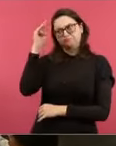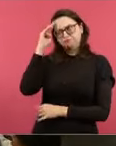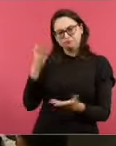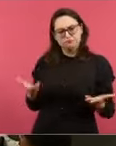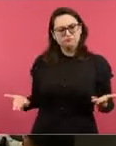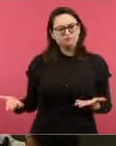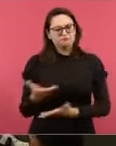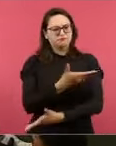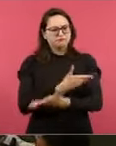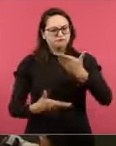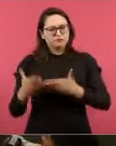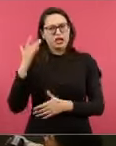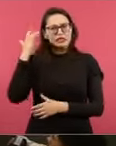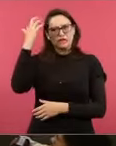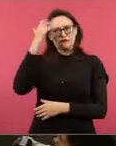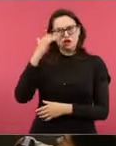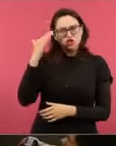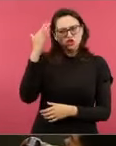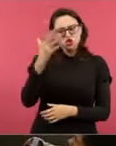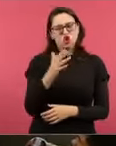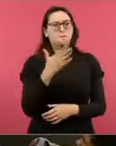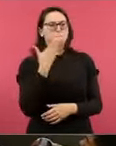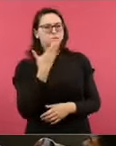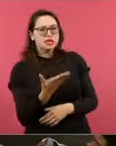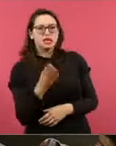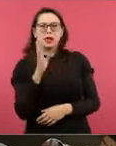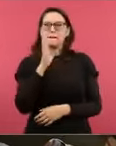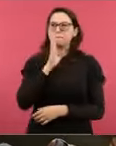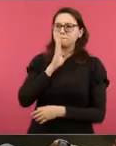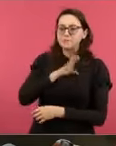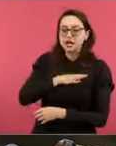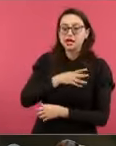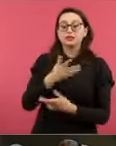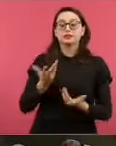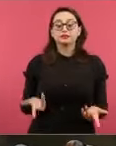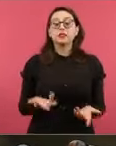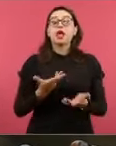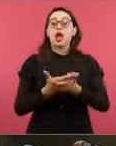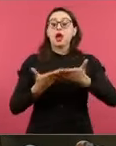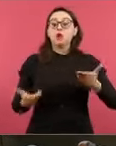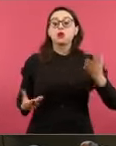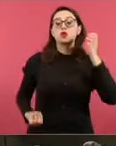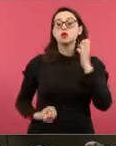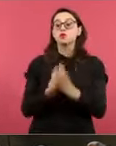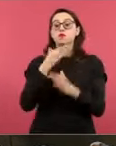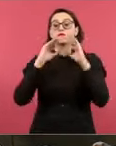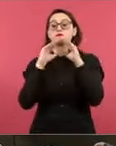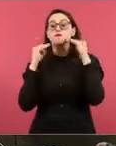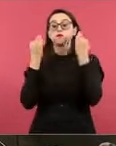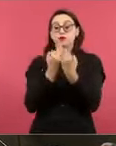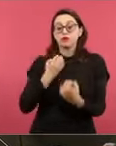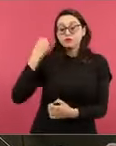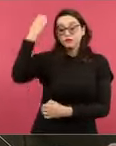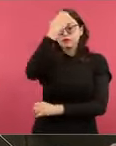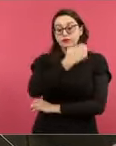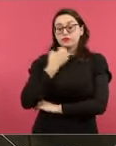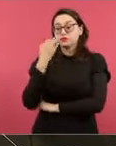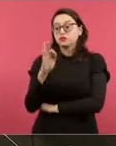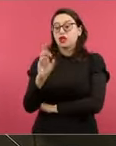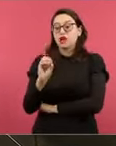mis compañeras, no quiero ahondar más. El enfoque de la evaluación formativa tiene que ver con acompañar